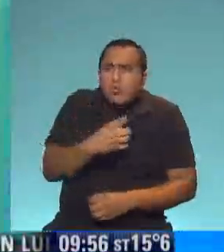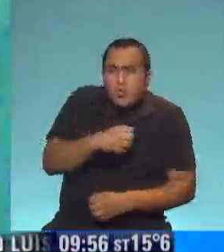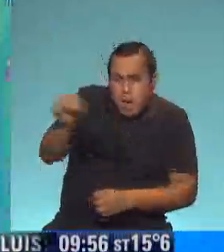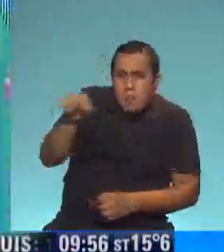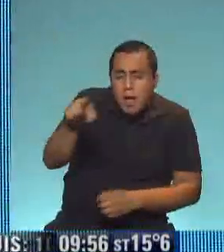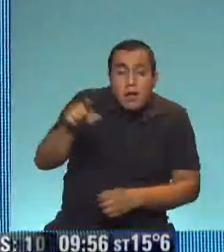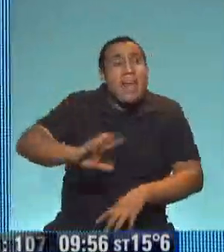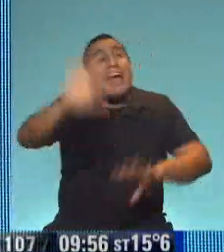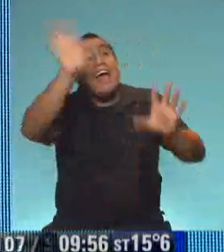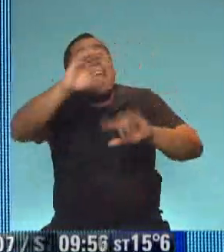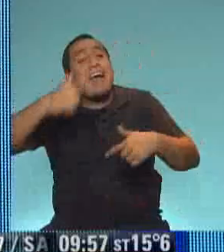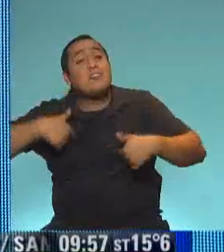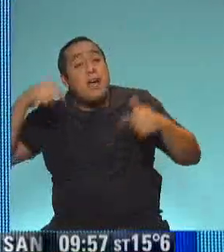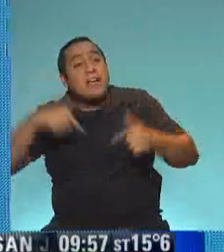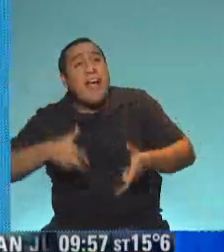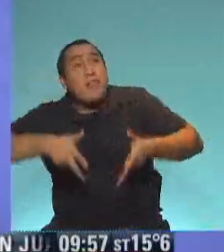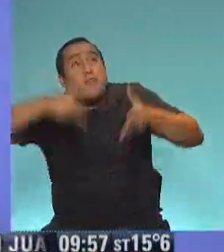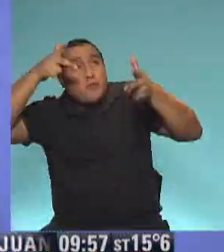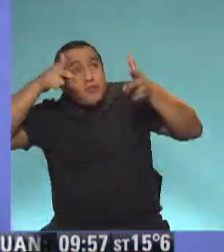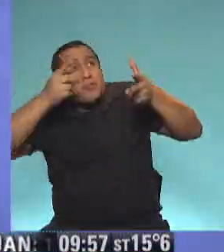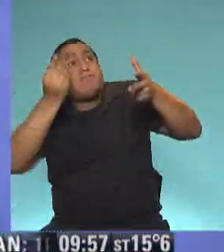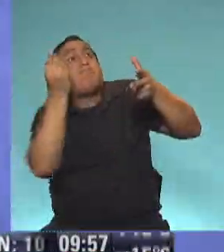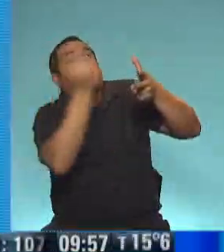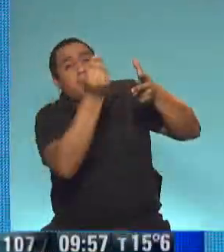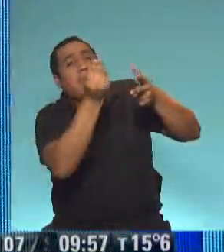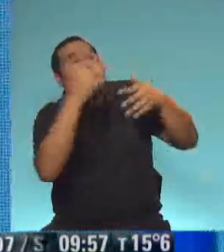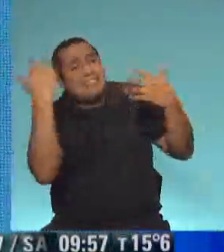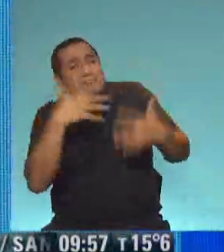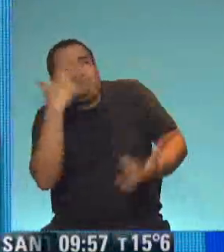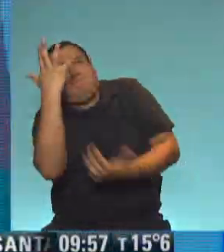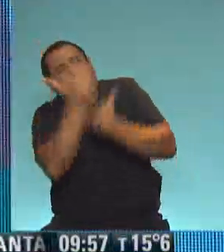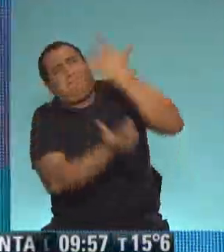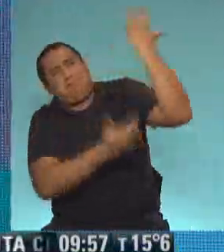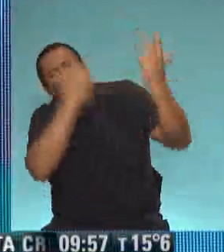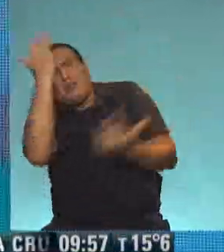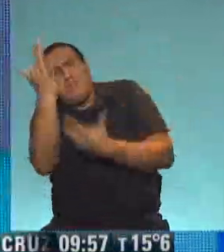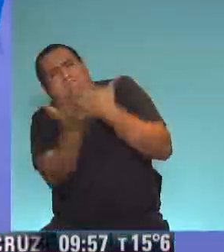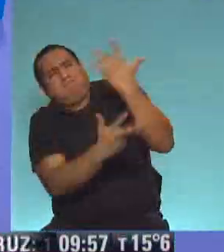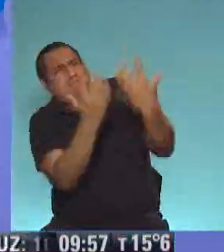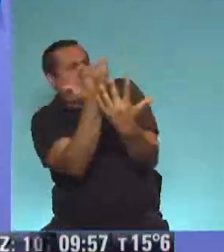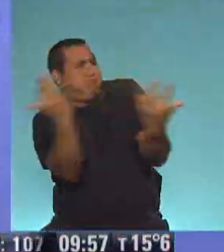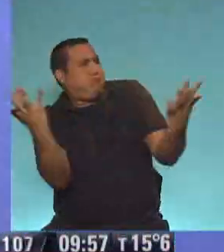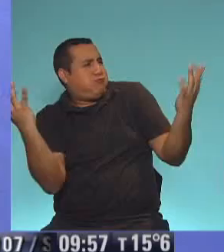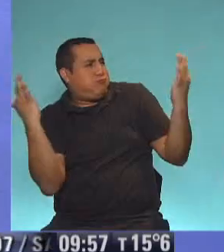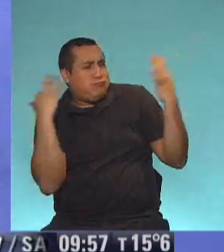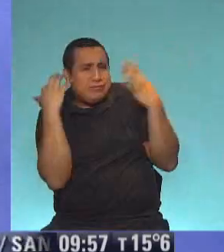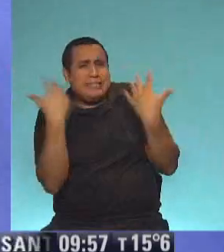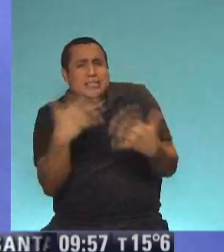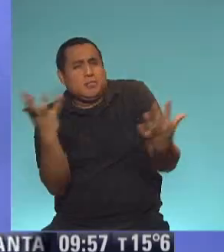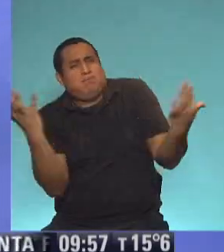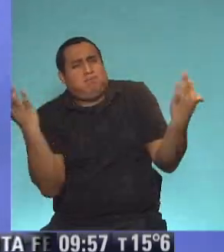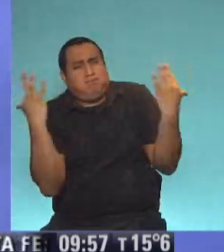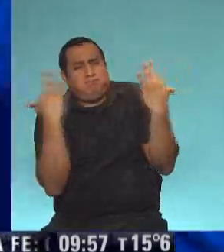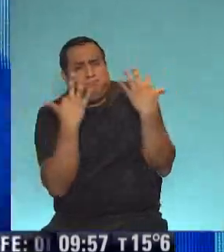¡Bomberas! Estoy acá en la punta de este edificio. En el medio de todo el fuego, las llamas me abrazan. Bien. Me abrazan y no me pueden abrazar